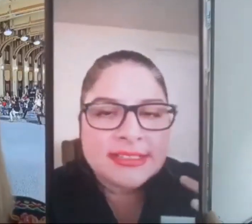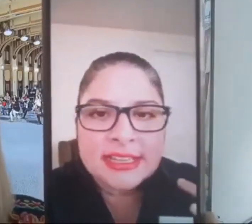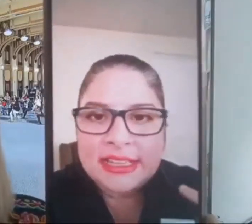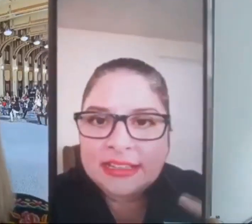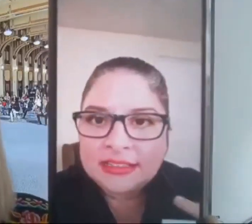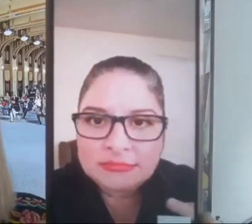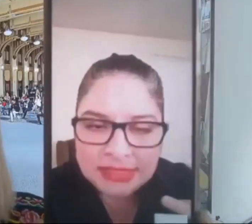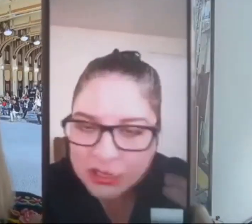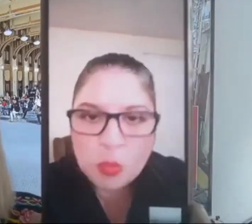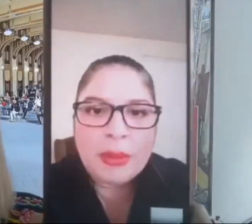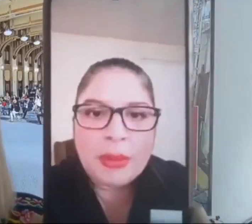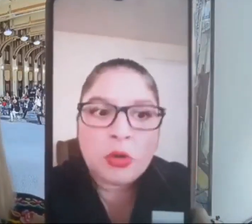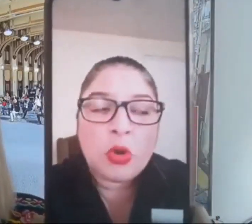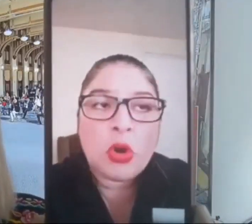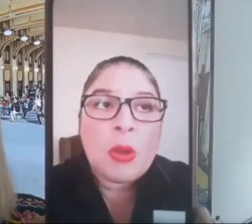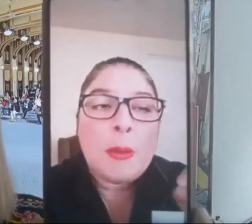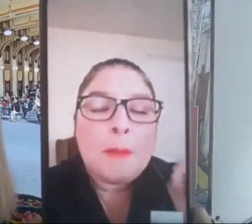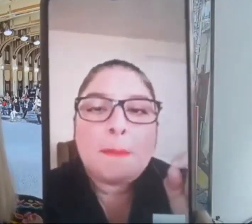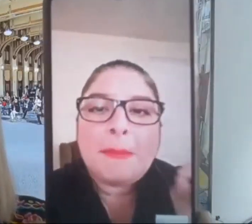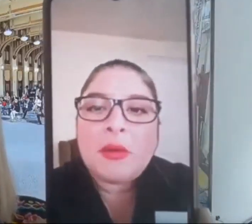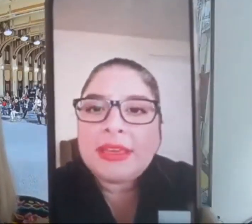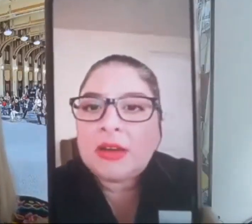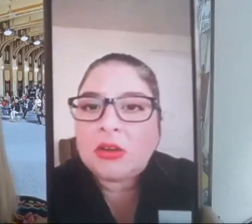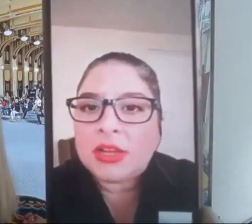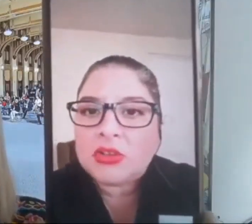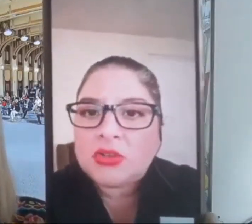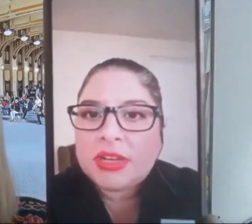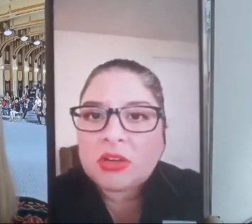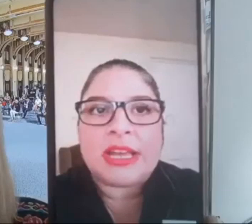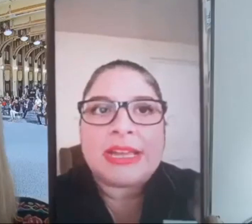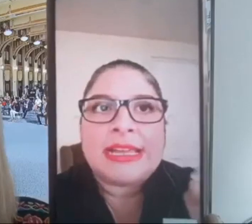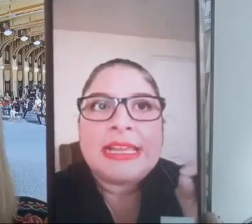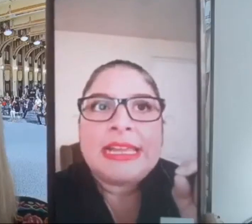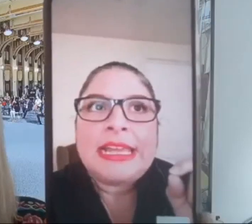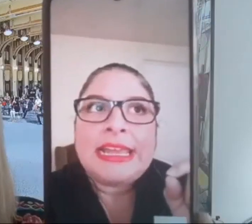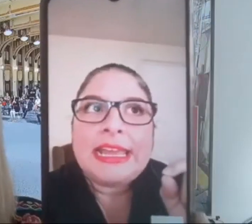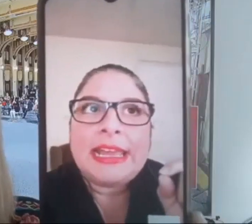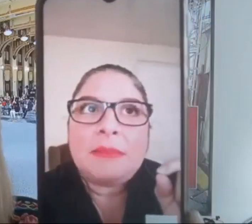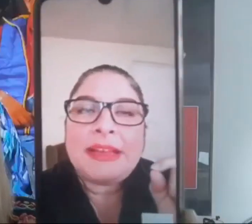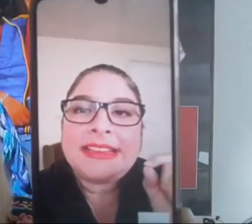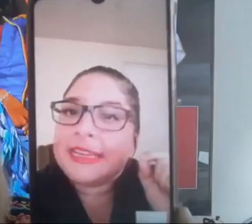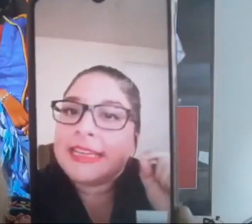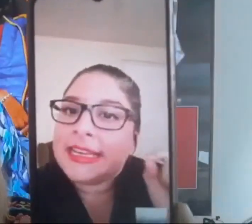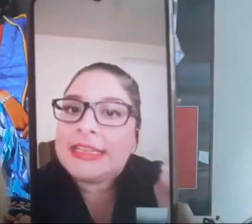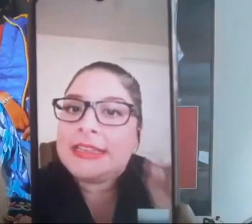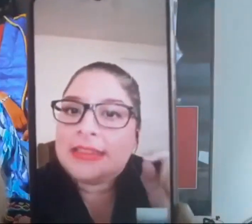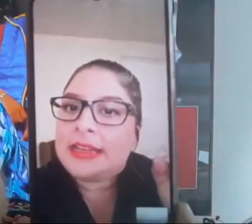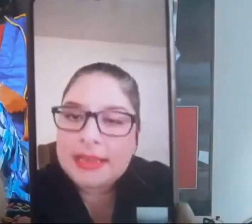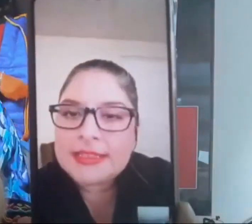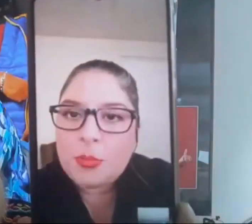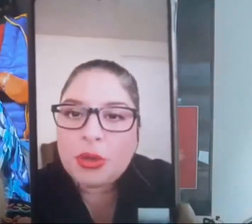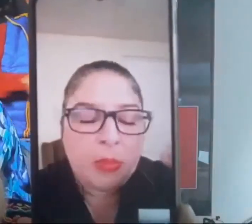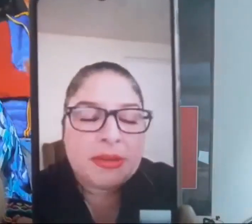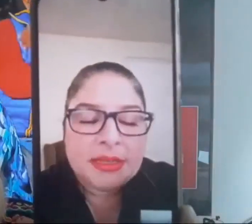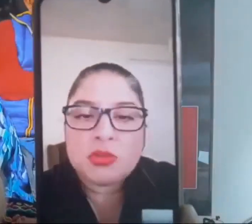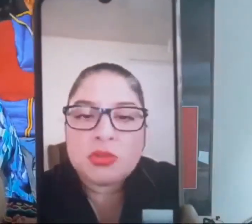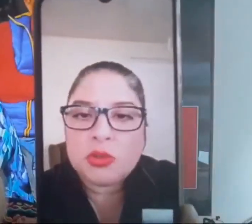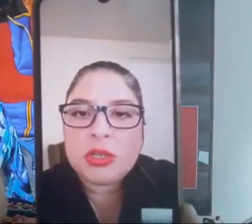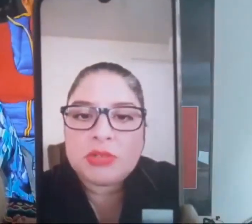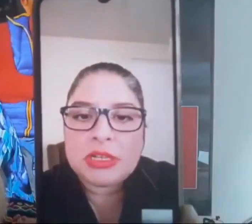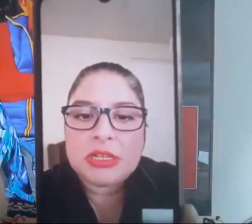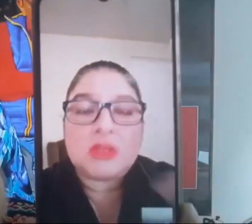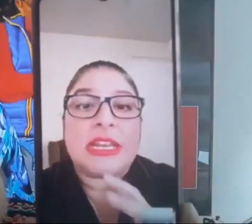rápido, de super lujo, pero hay que acordarnos de una cosa. En materia de inteligencia, por